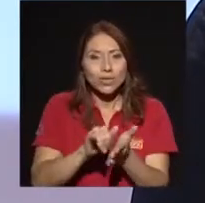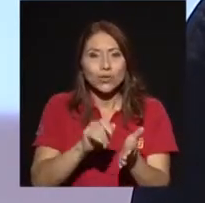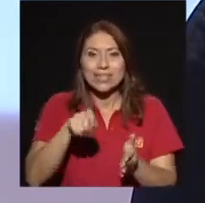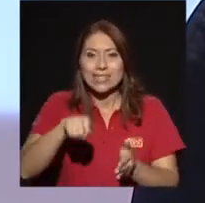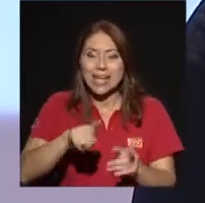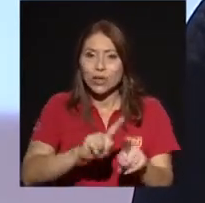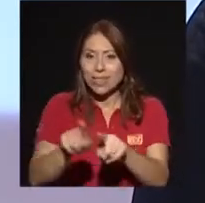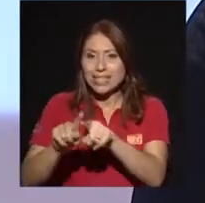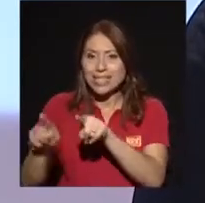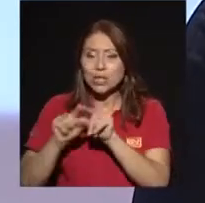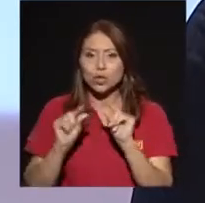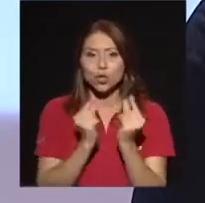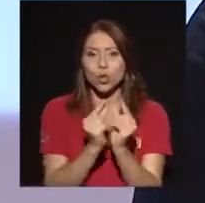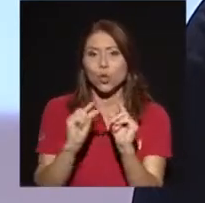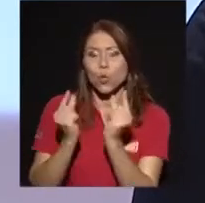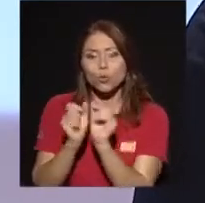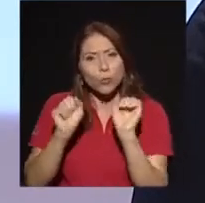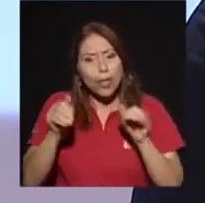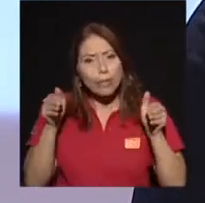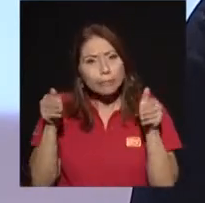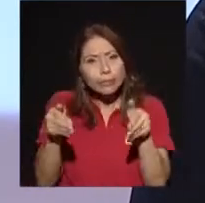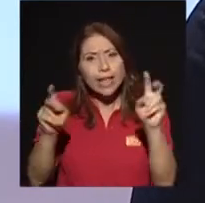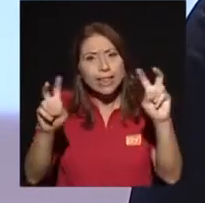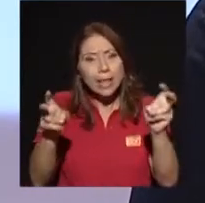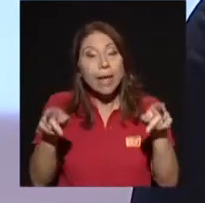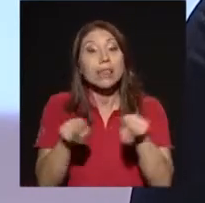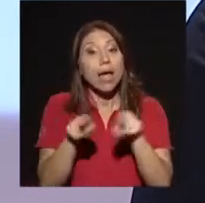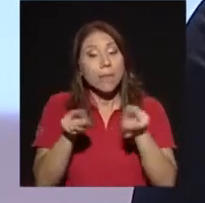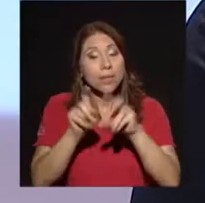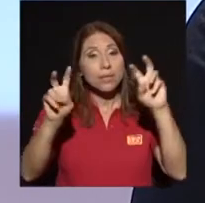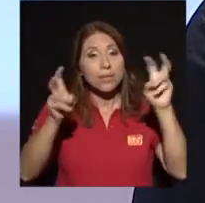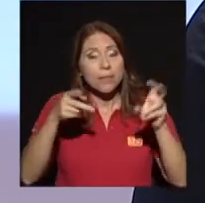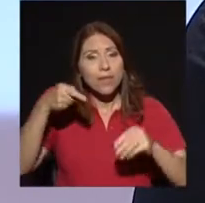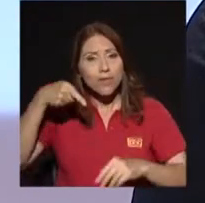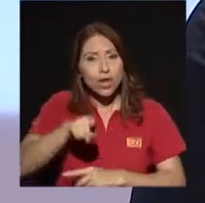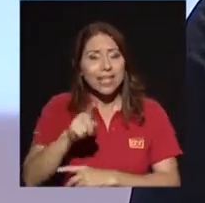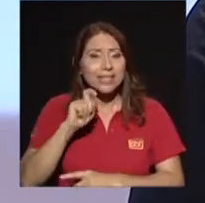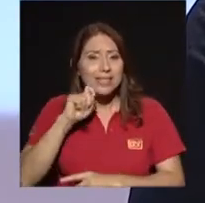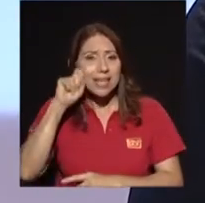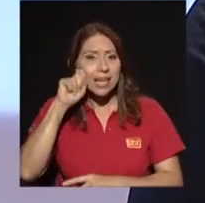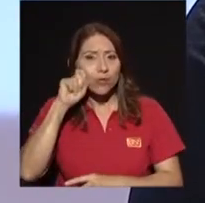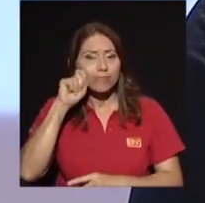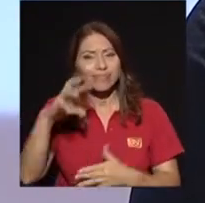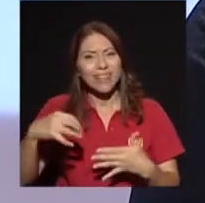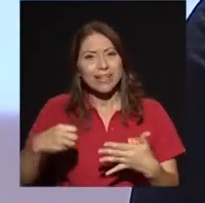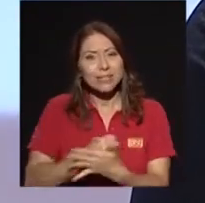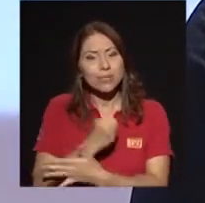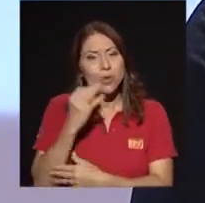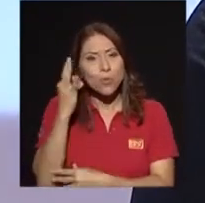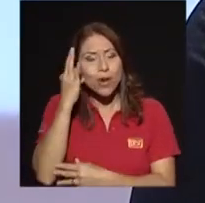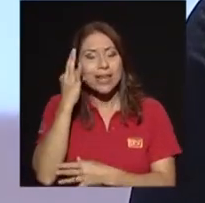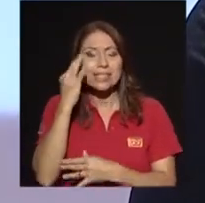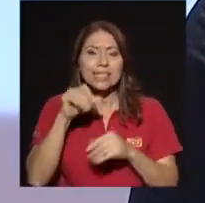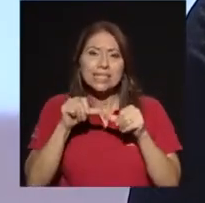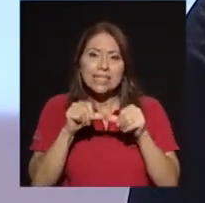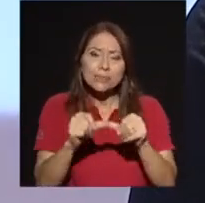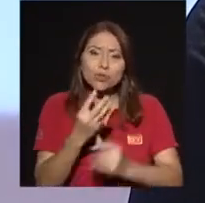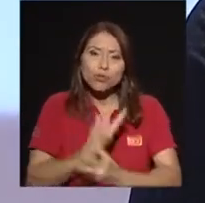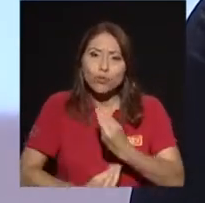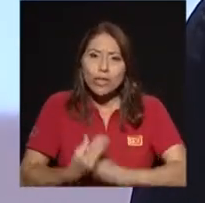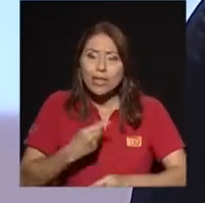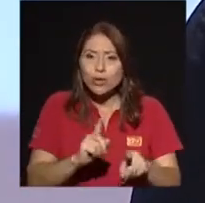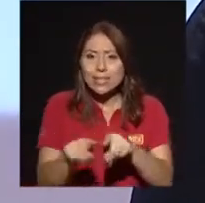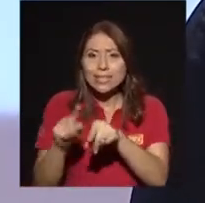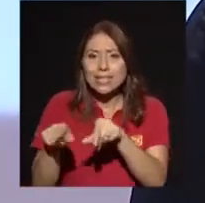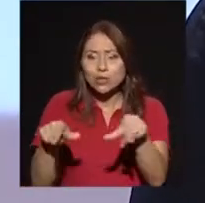abordemos el tema, y el tema también de la violencia de género, que lastimosamente las mujeres seguimos sufriendo en distintos espacios,